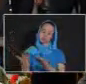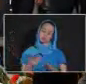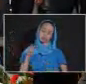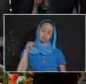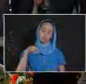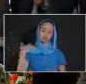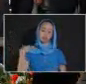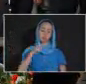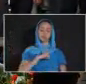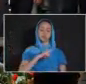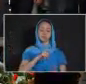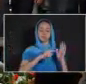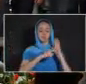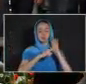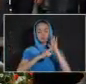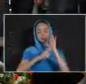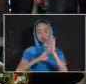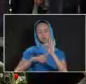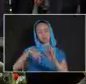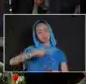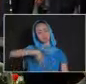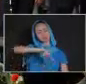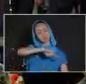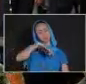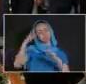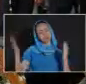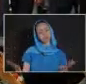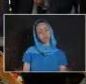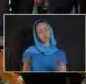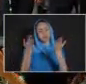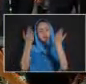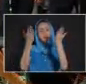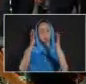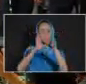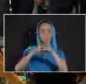presentados. Los levantamos delante de ti, Señor,